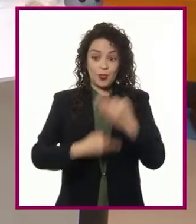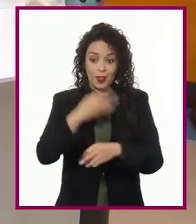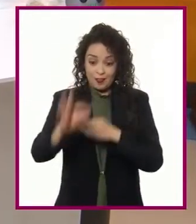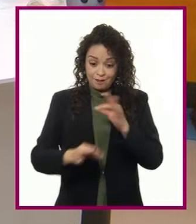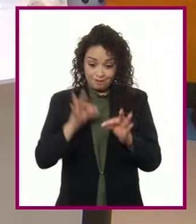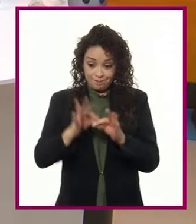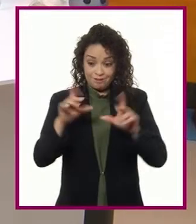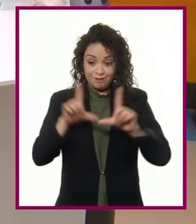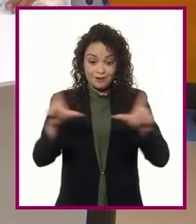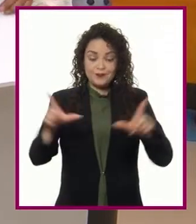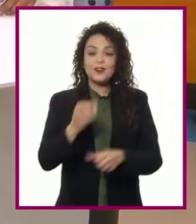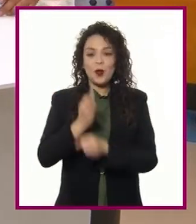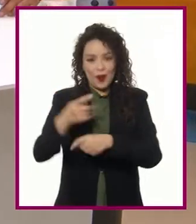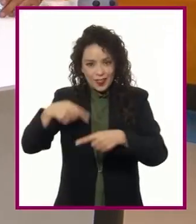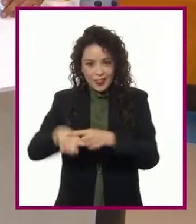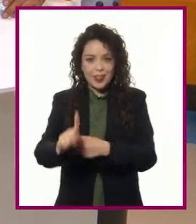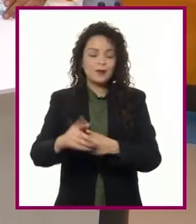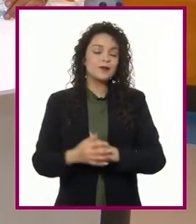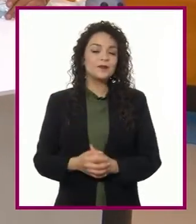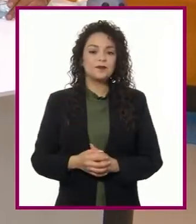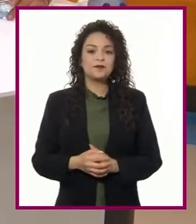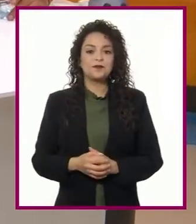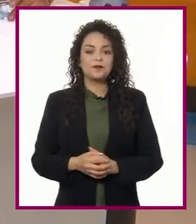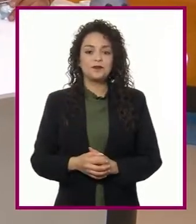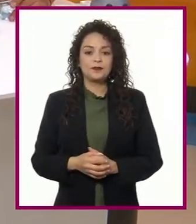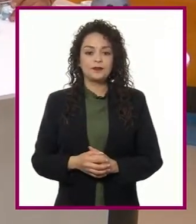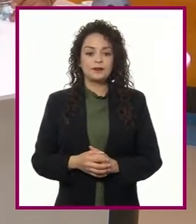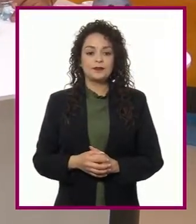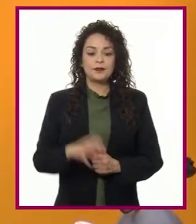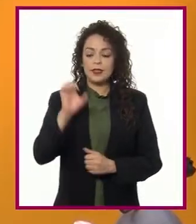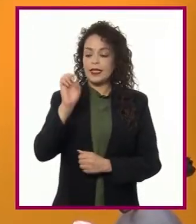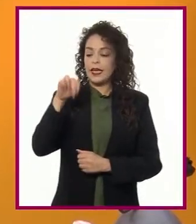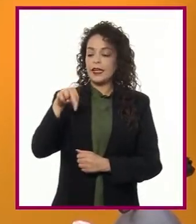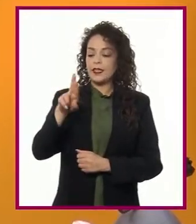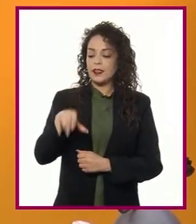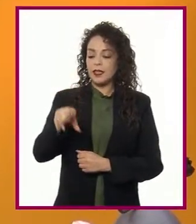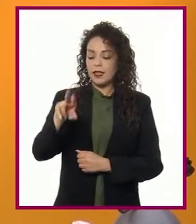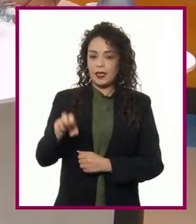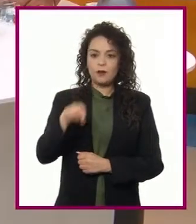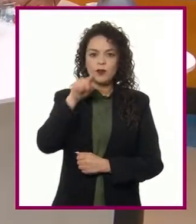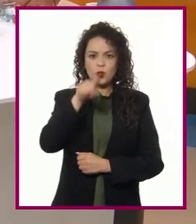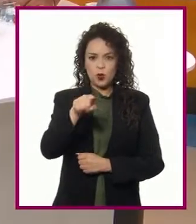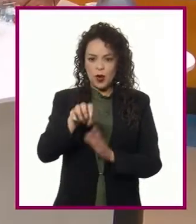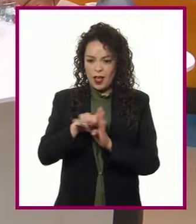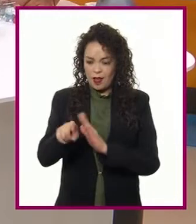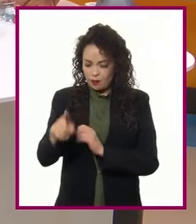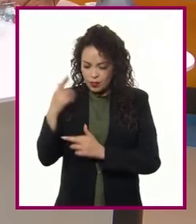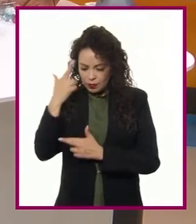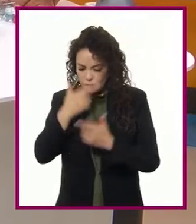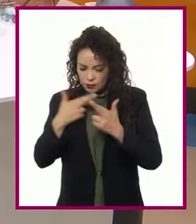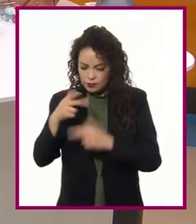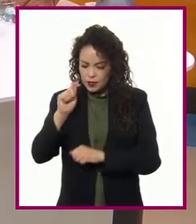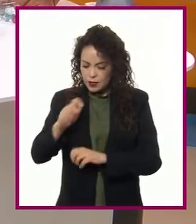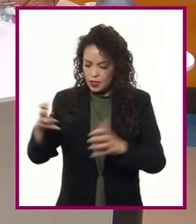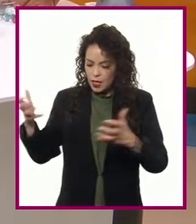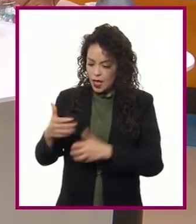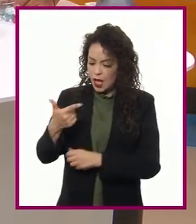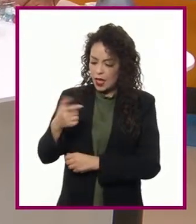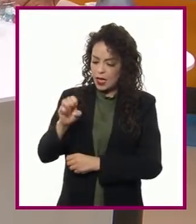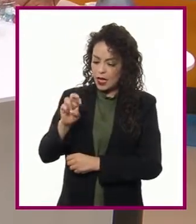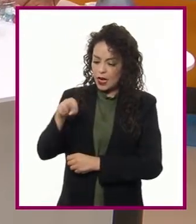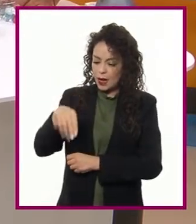listos? ¡Iniciemos! Enrique, con el ejemplo que estabas revisando, en el que planteas la elaboración de un